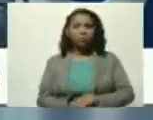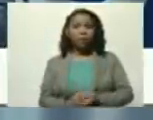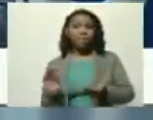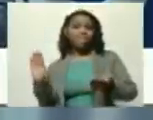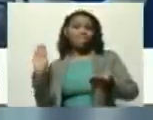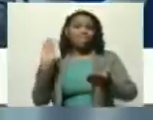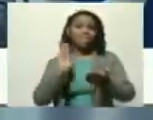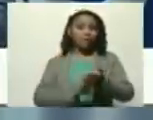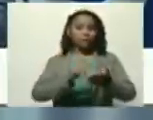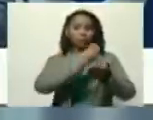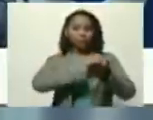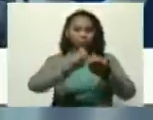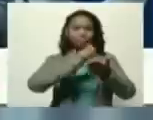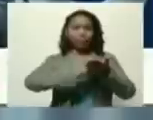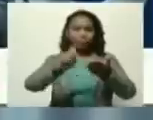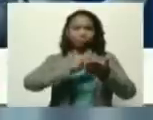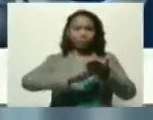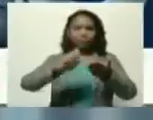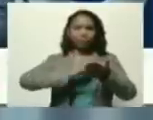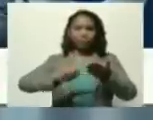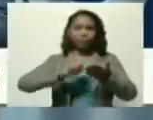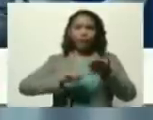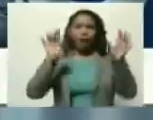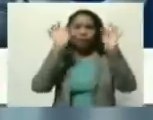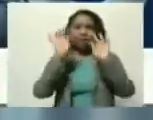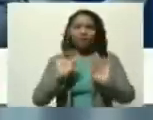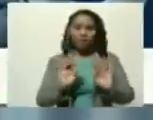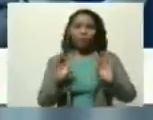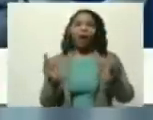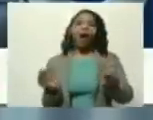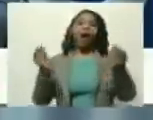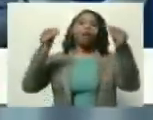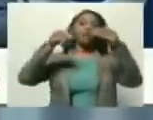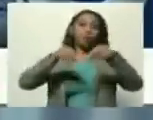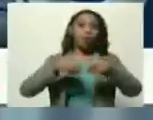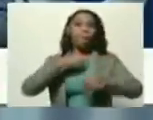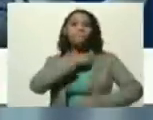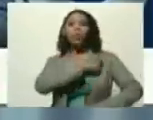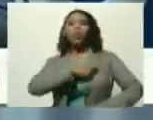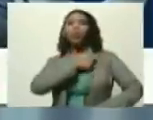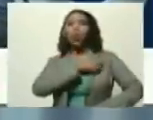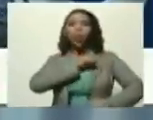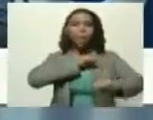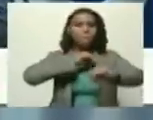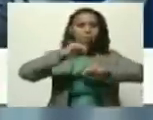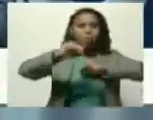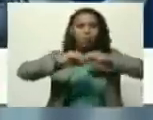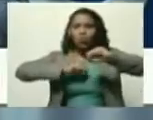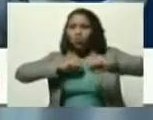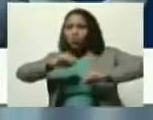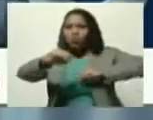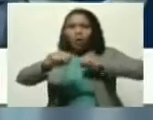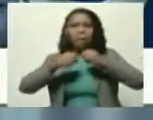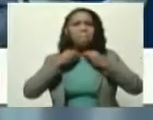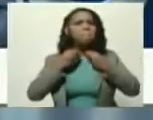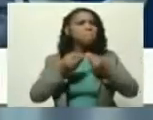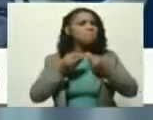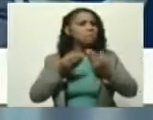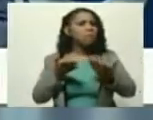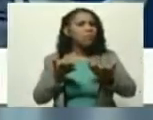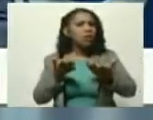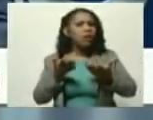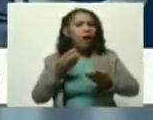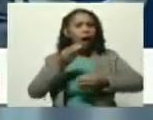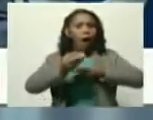establecer, redactar de manera consensuada un protocolo de actuación para que